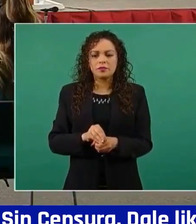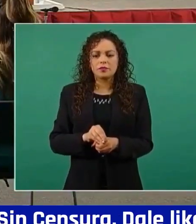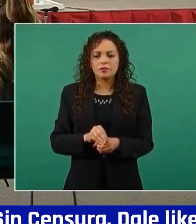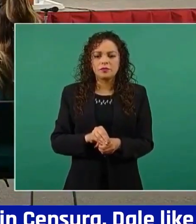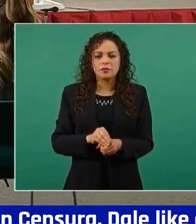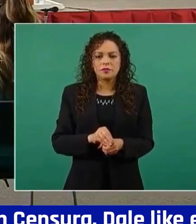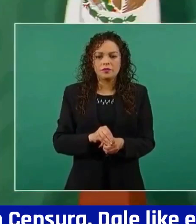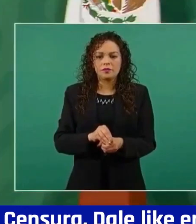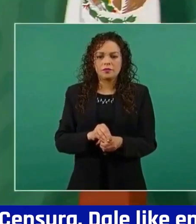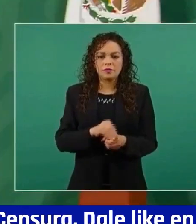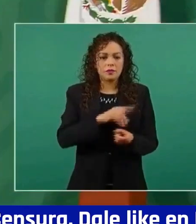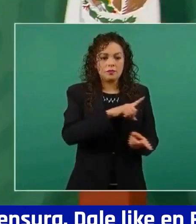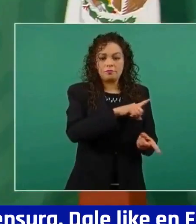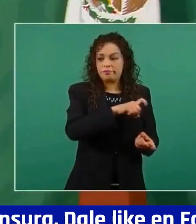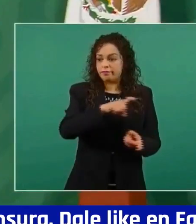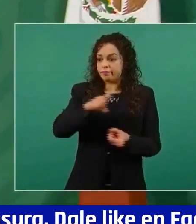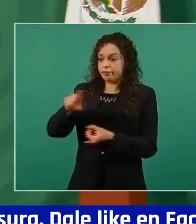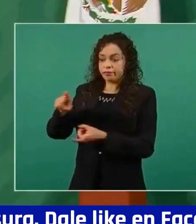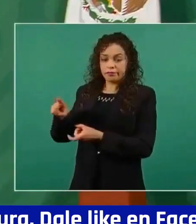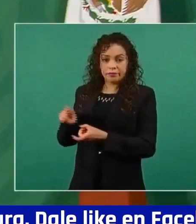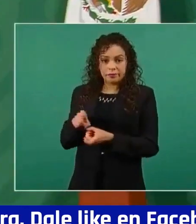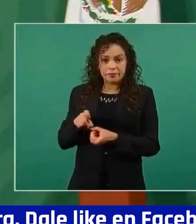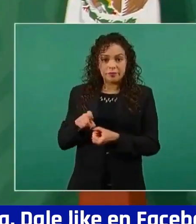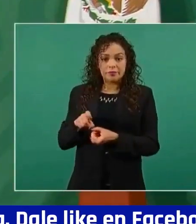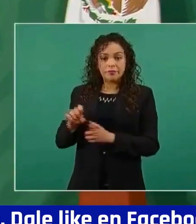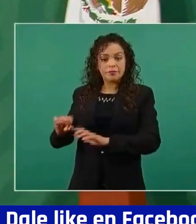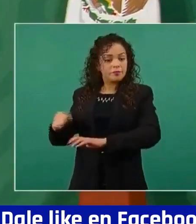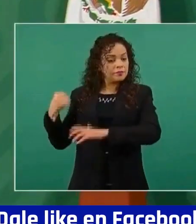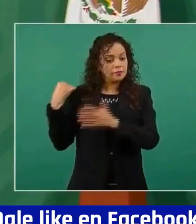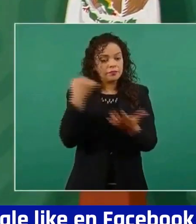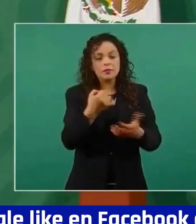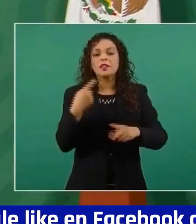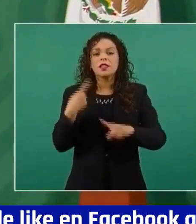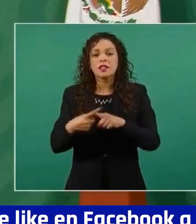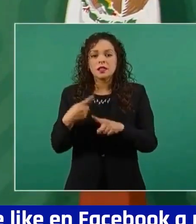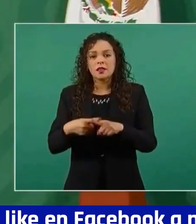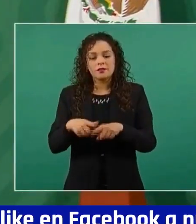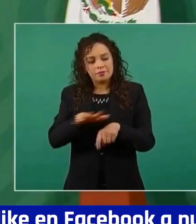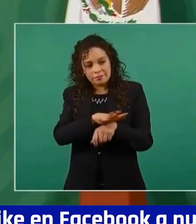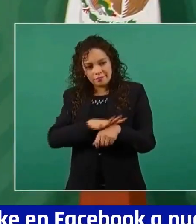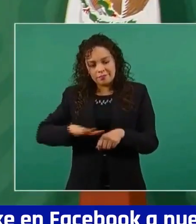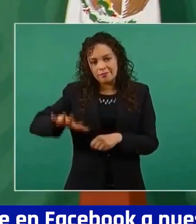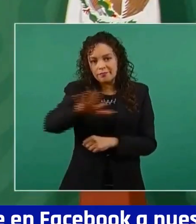recauda y se puede liberar, se destina al pueblo.